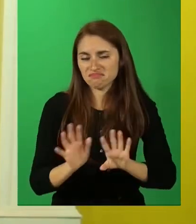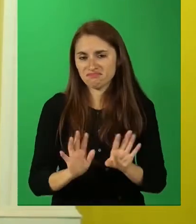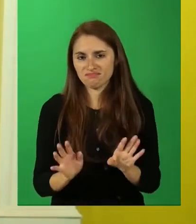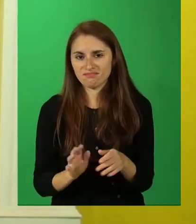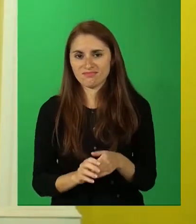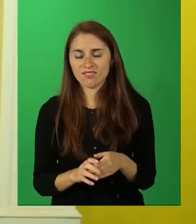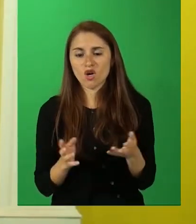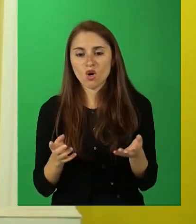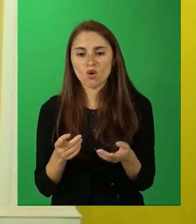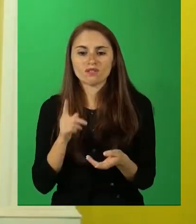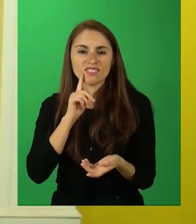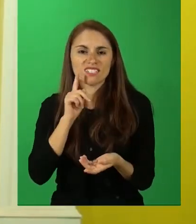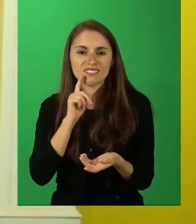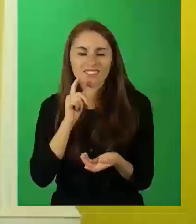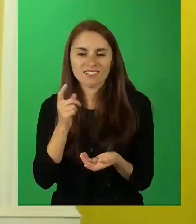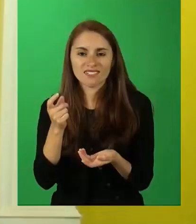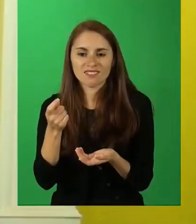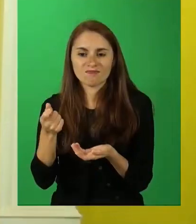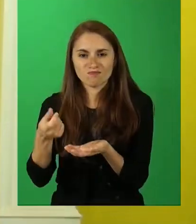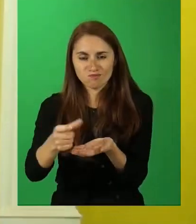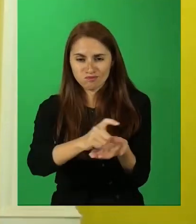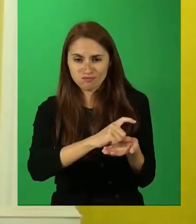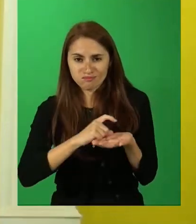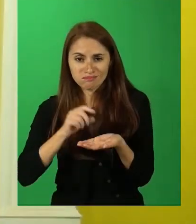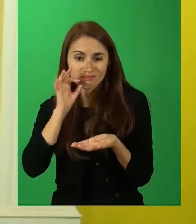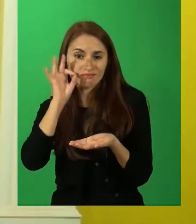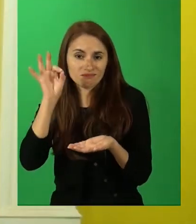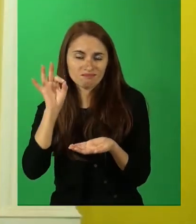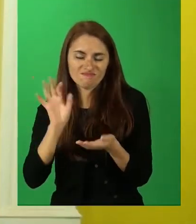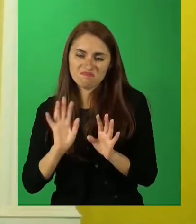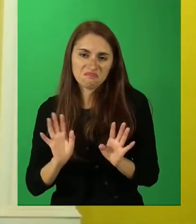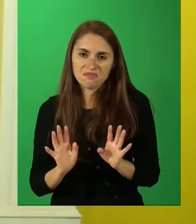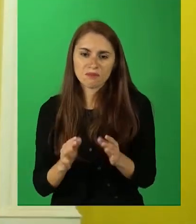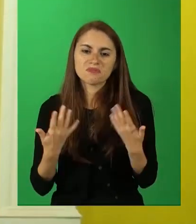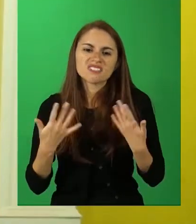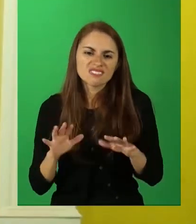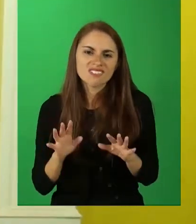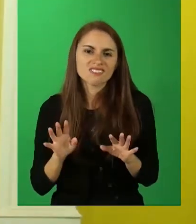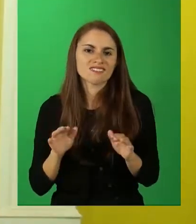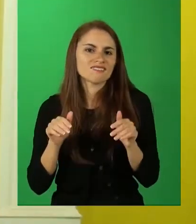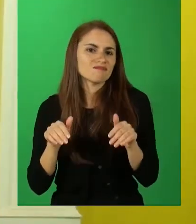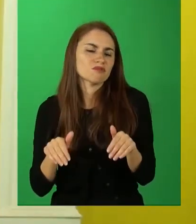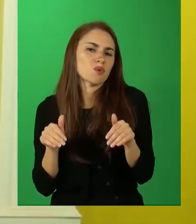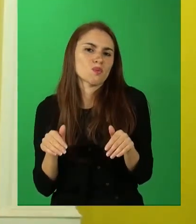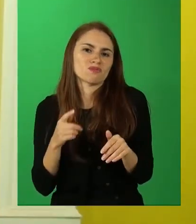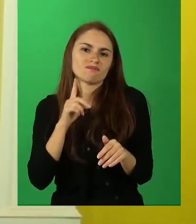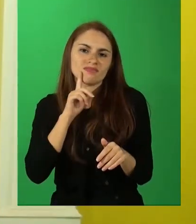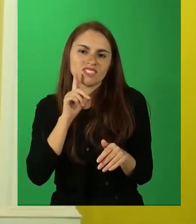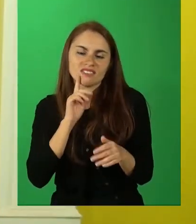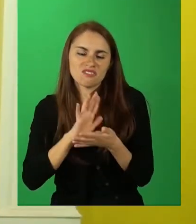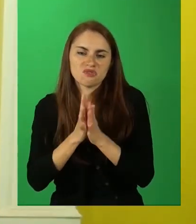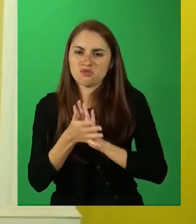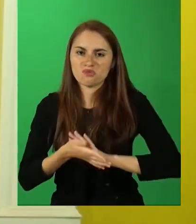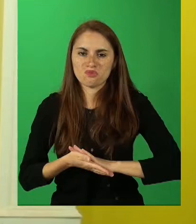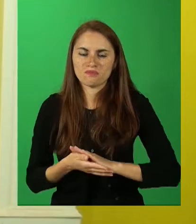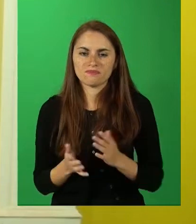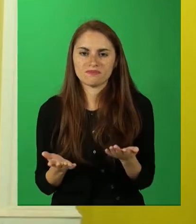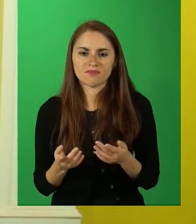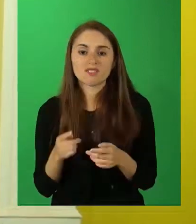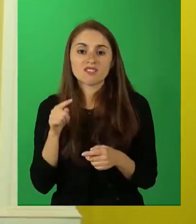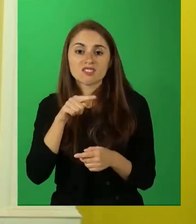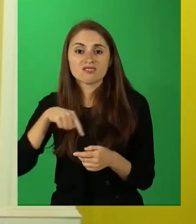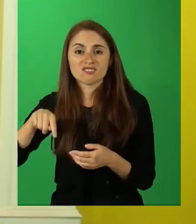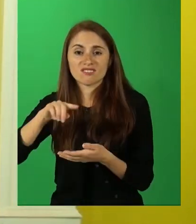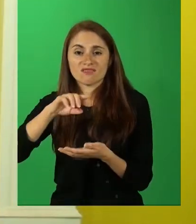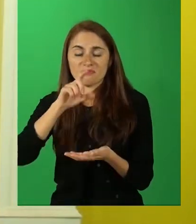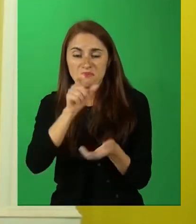mayor riqueza personal. El Estado tenía lo que necesitaba y eso provocó que los chinos no se lanzaran a los